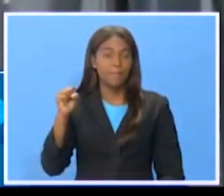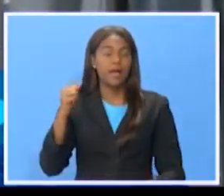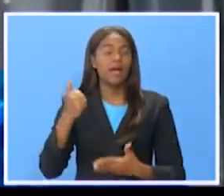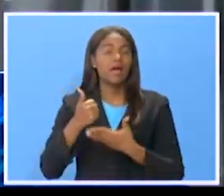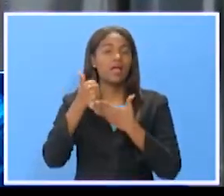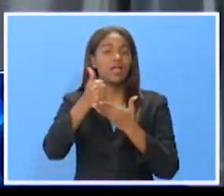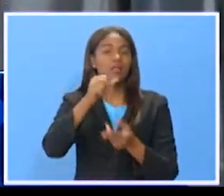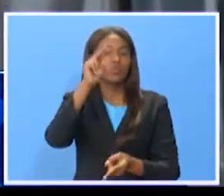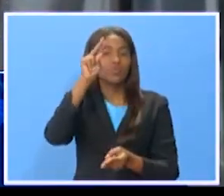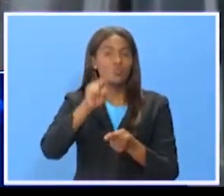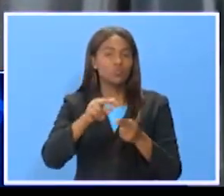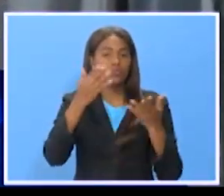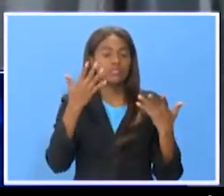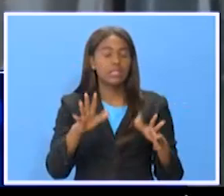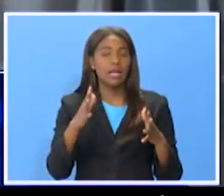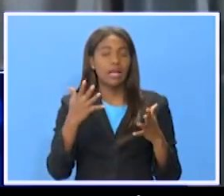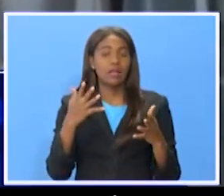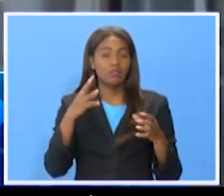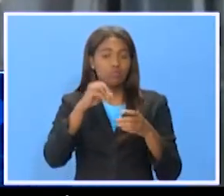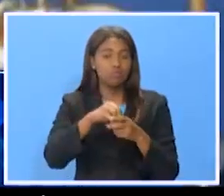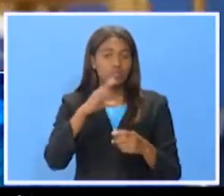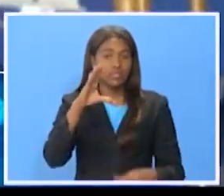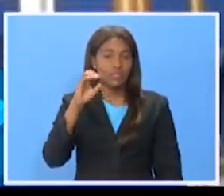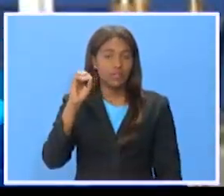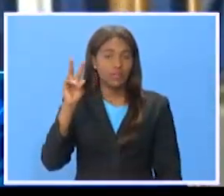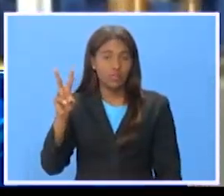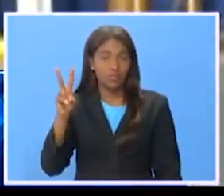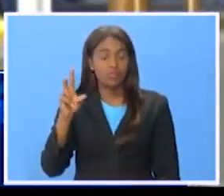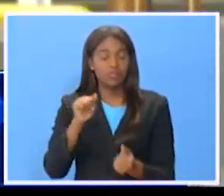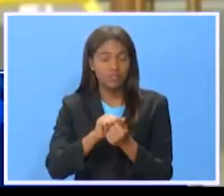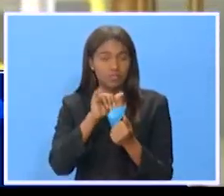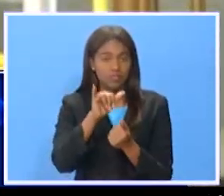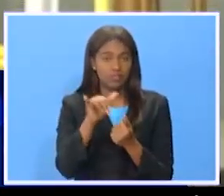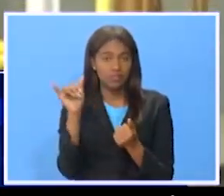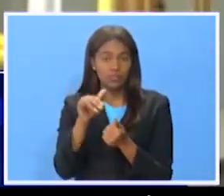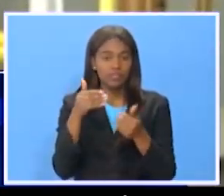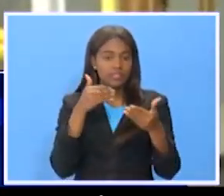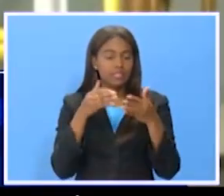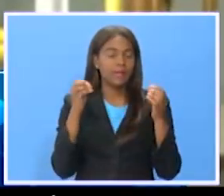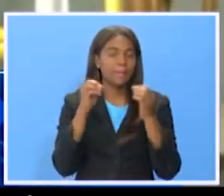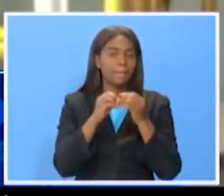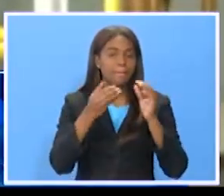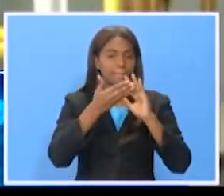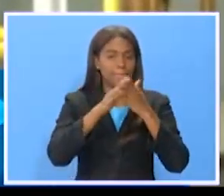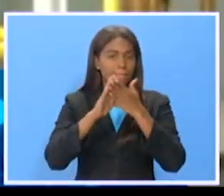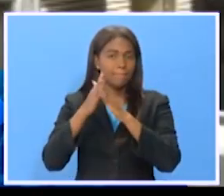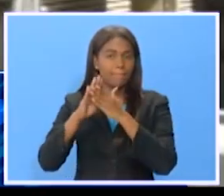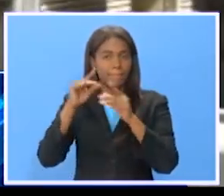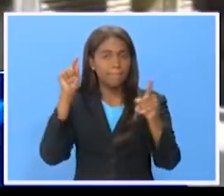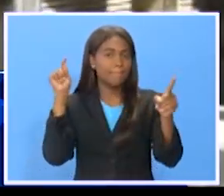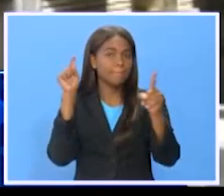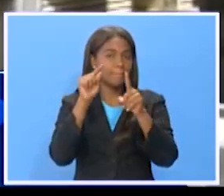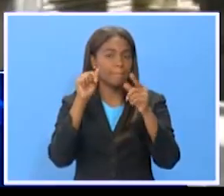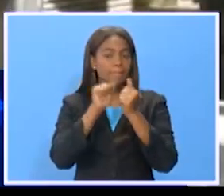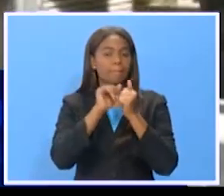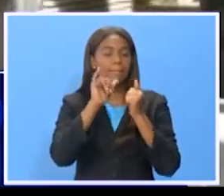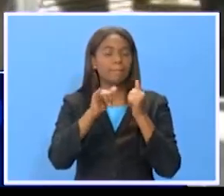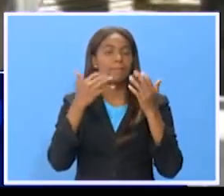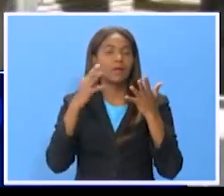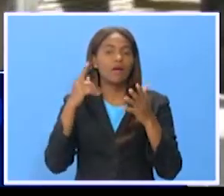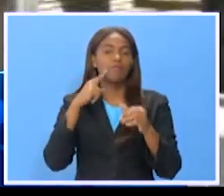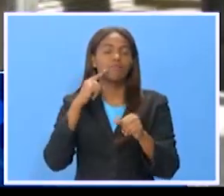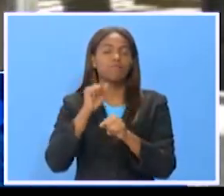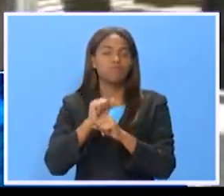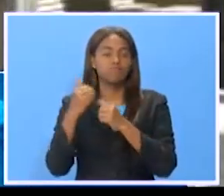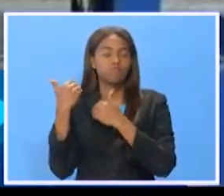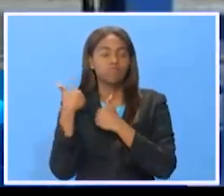permitido reducir enormemente las emisiones de CO2 a la atmósfera y acercarnos como nación a la meta con la cual se ha comprometido